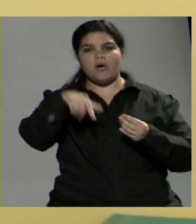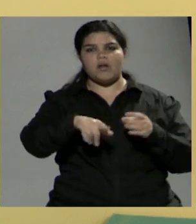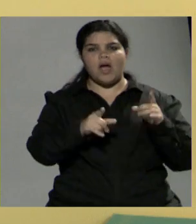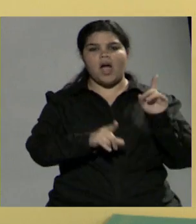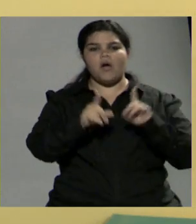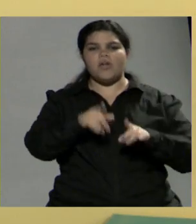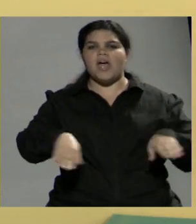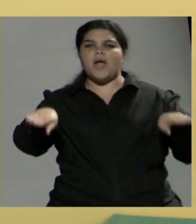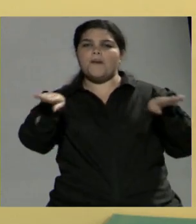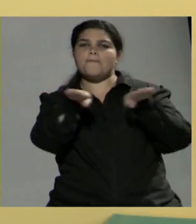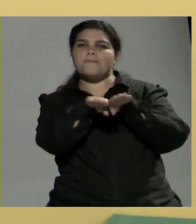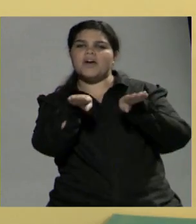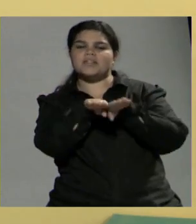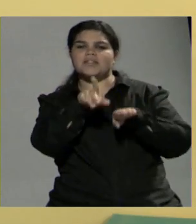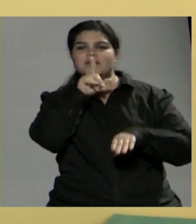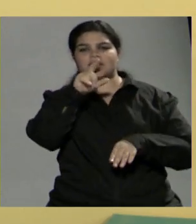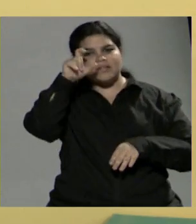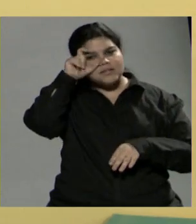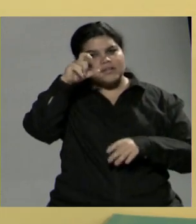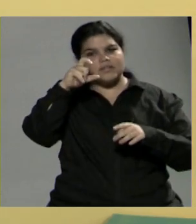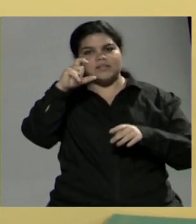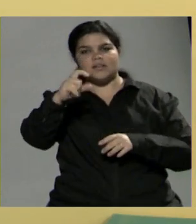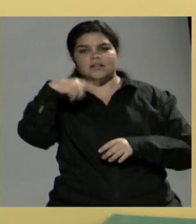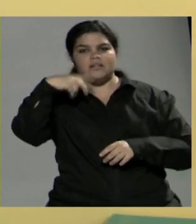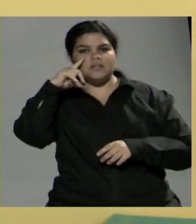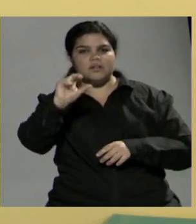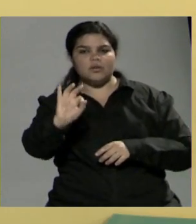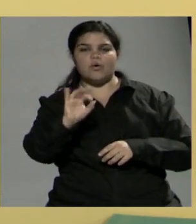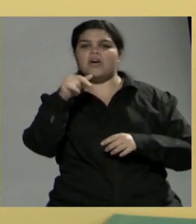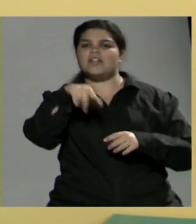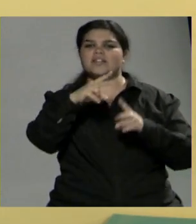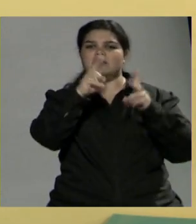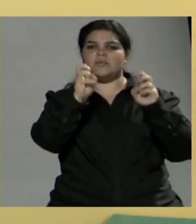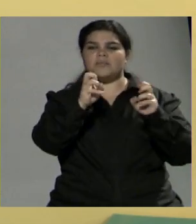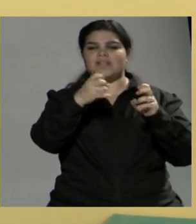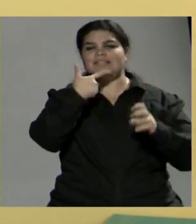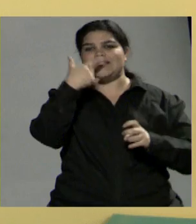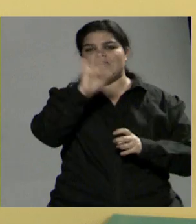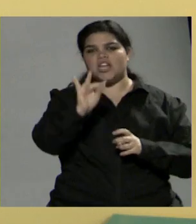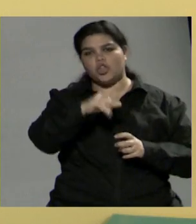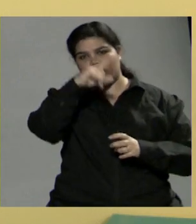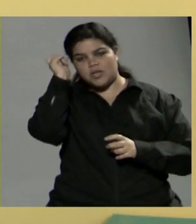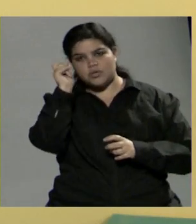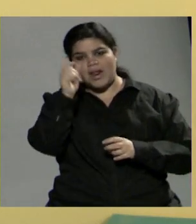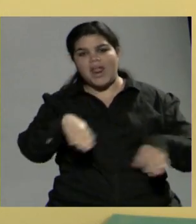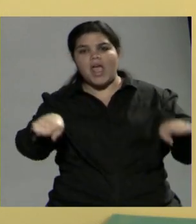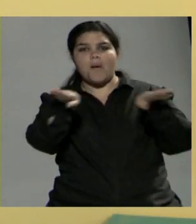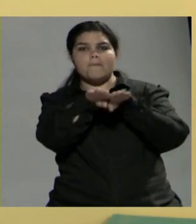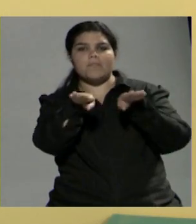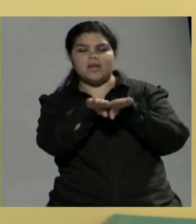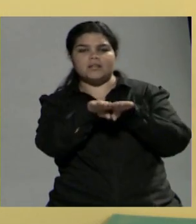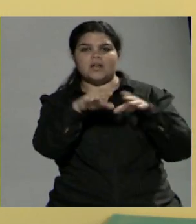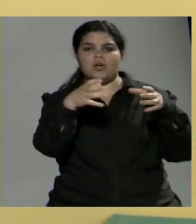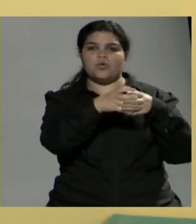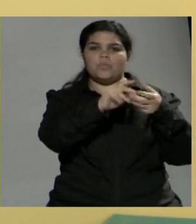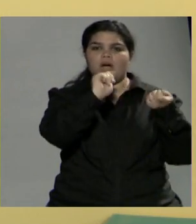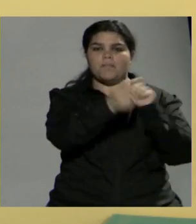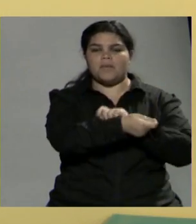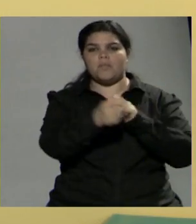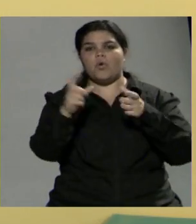empate técnico en lo que es la categoría de senadores nacionales. Así concluyeron entonces Cambiemos y